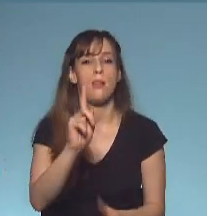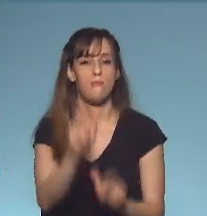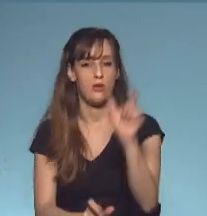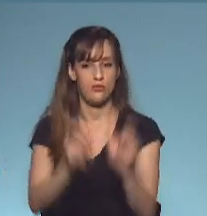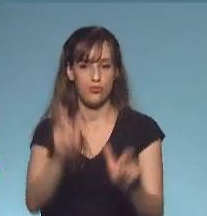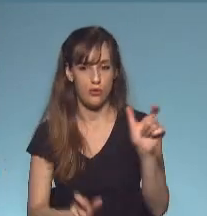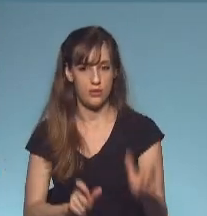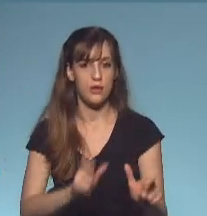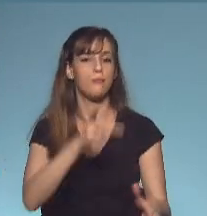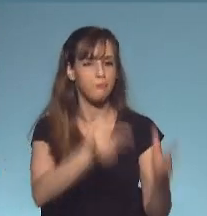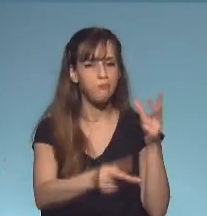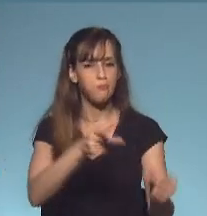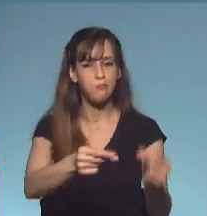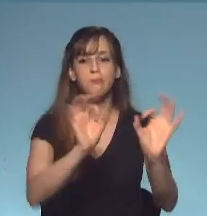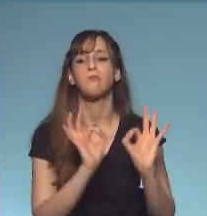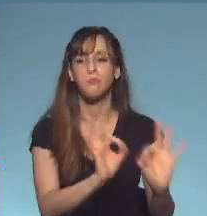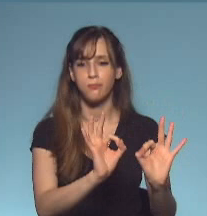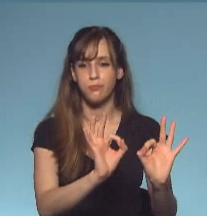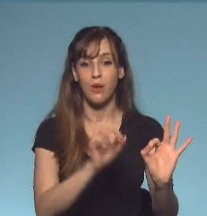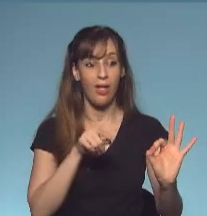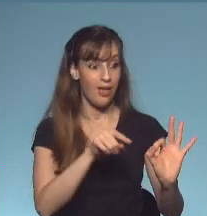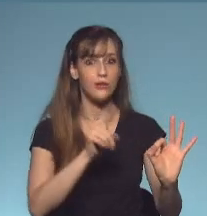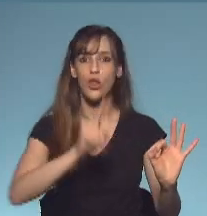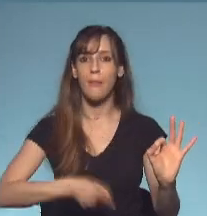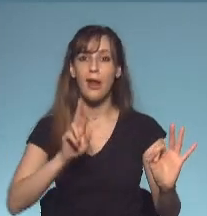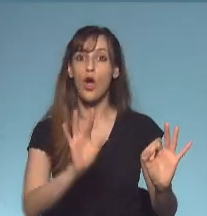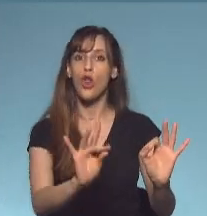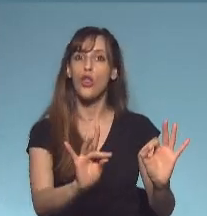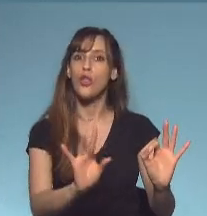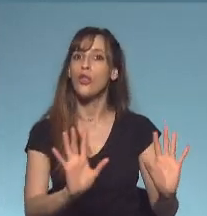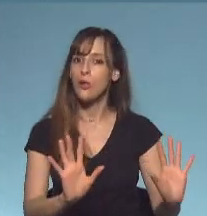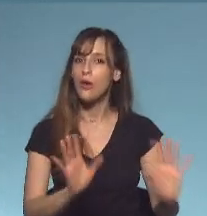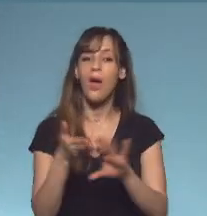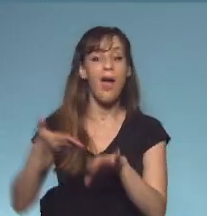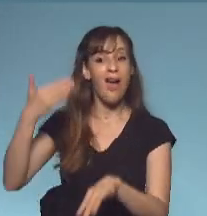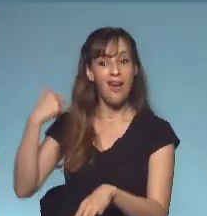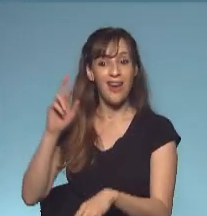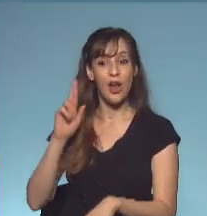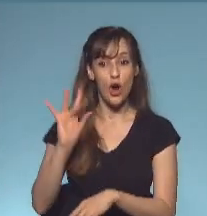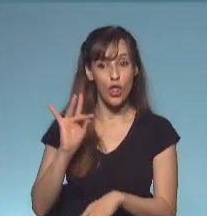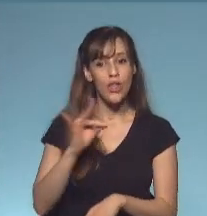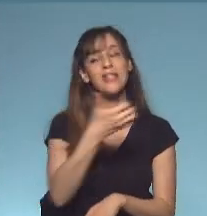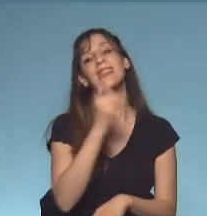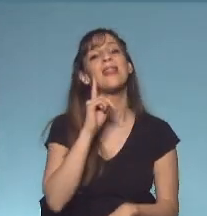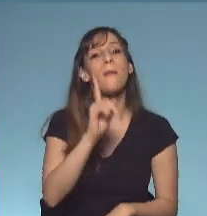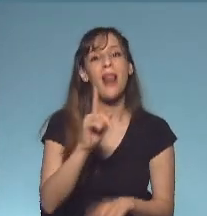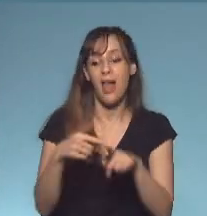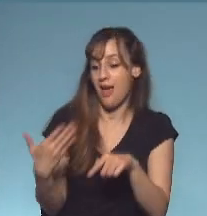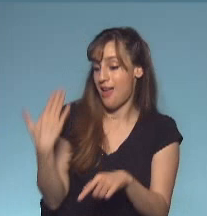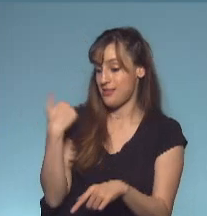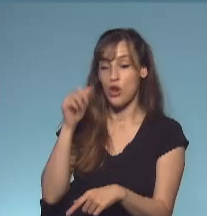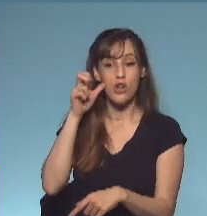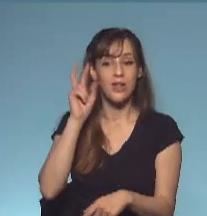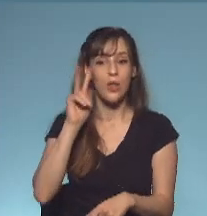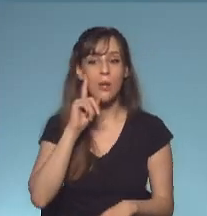Es un récord. El anterior valor máximo rondaba los 60.000. Y quiero decir